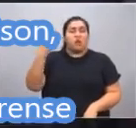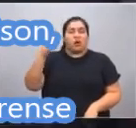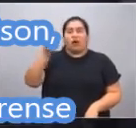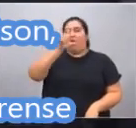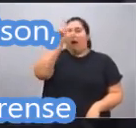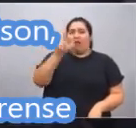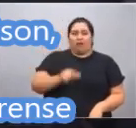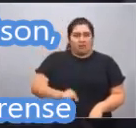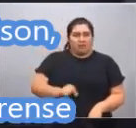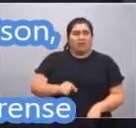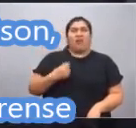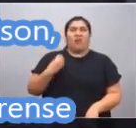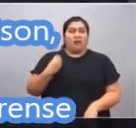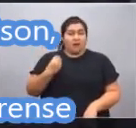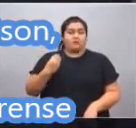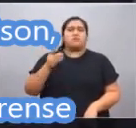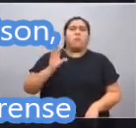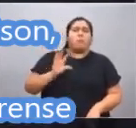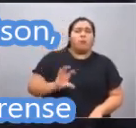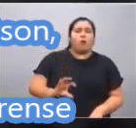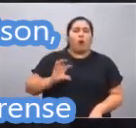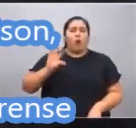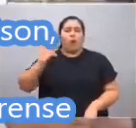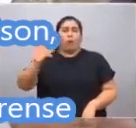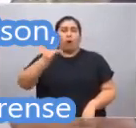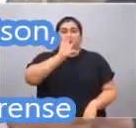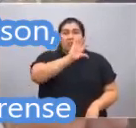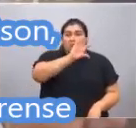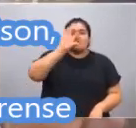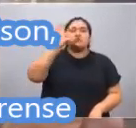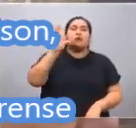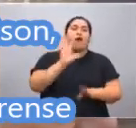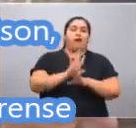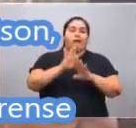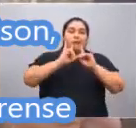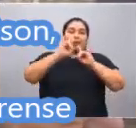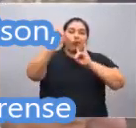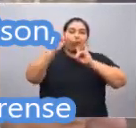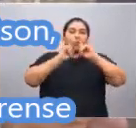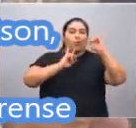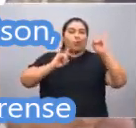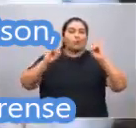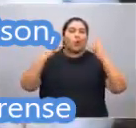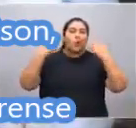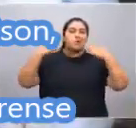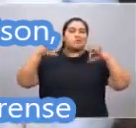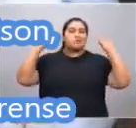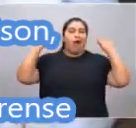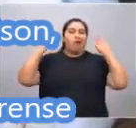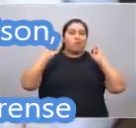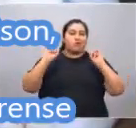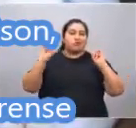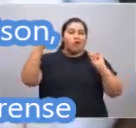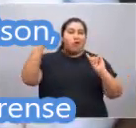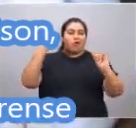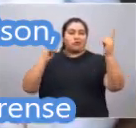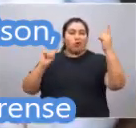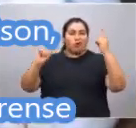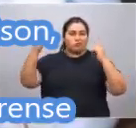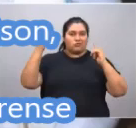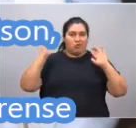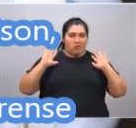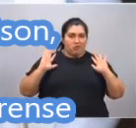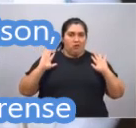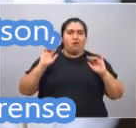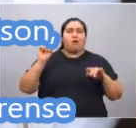país donde cada provincia se salve sola, donde haya competencia,